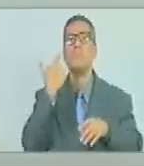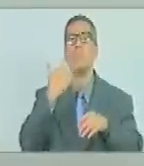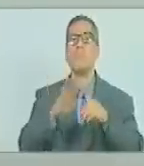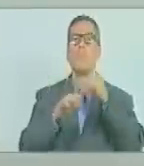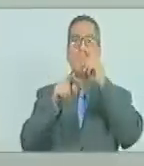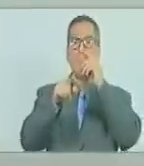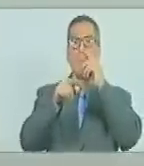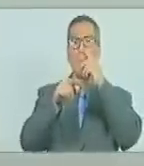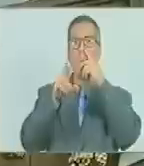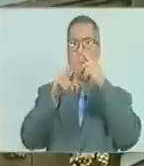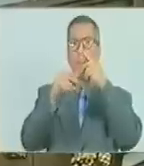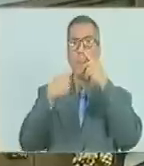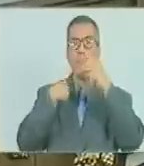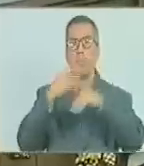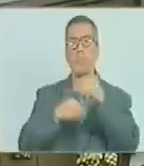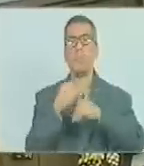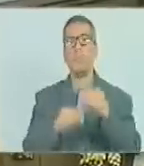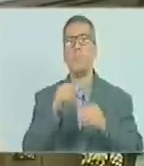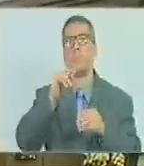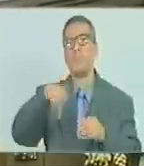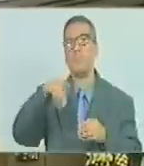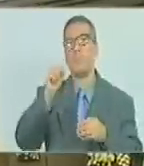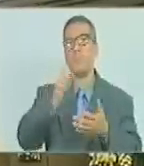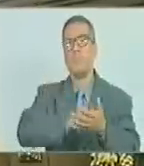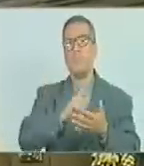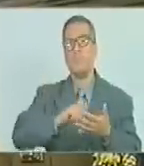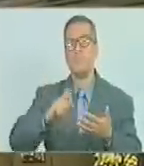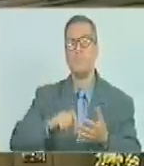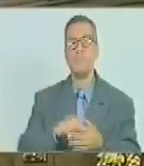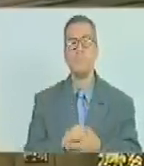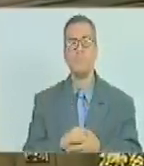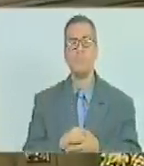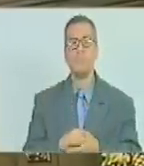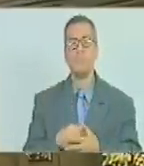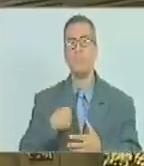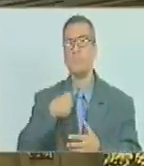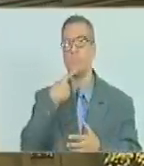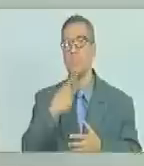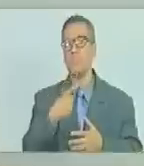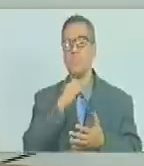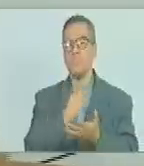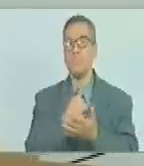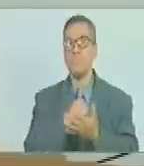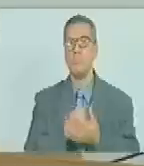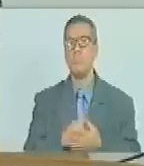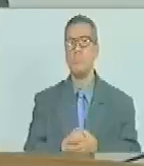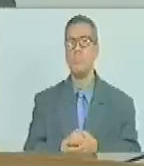por eso no lo hicimos. Lo dice Spears en su libro, Confesión de parte.